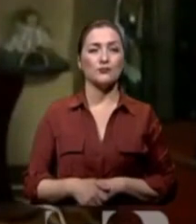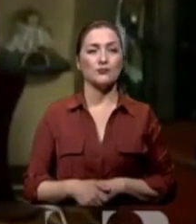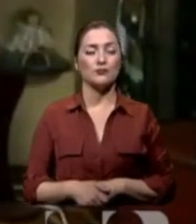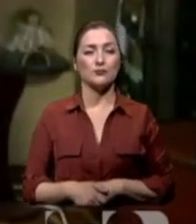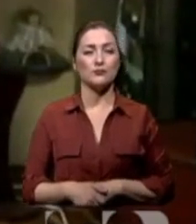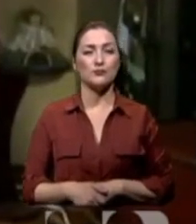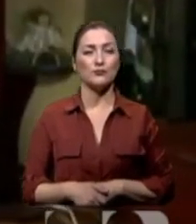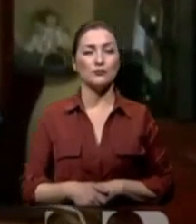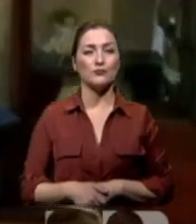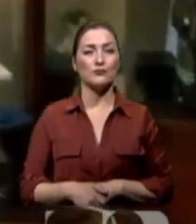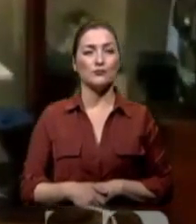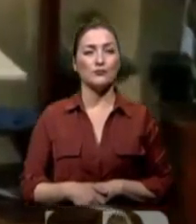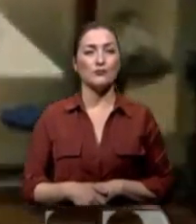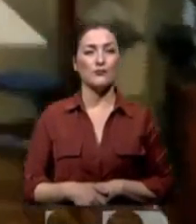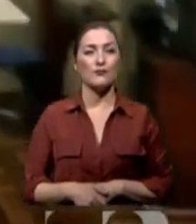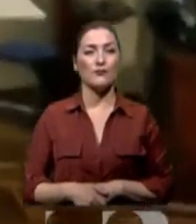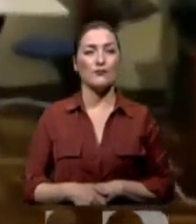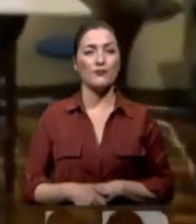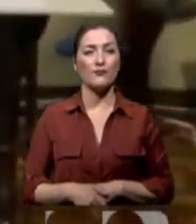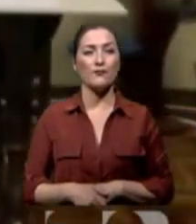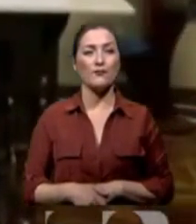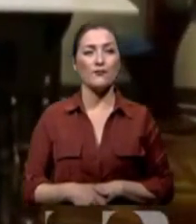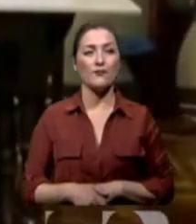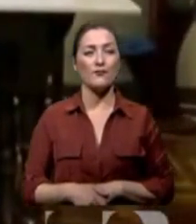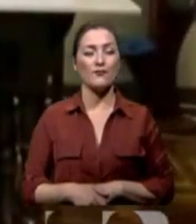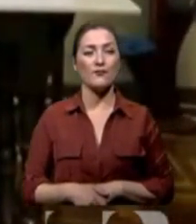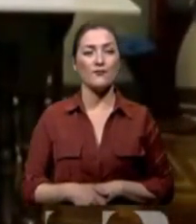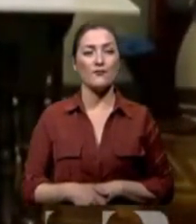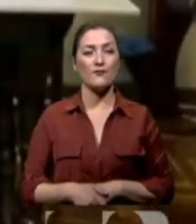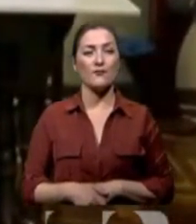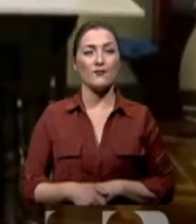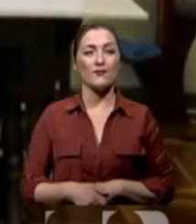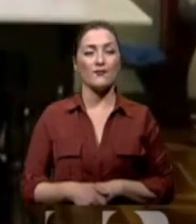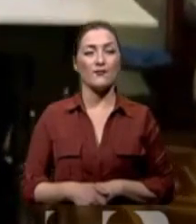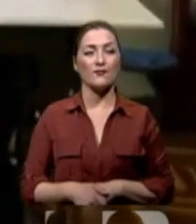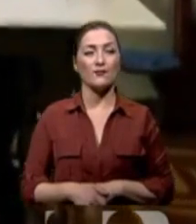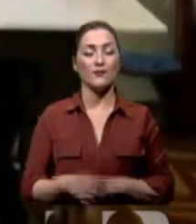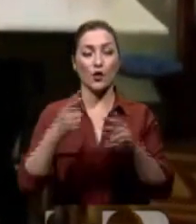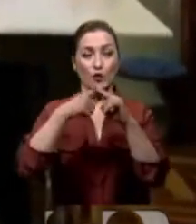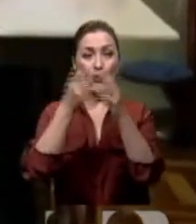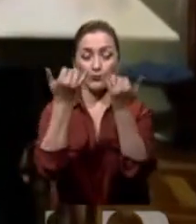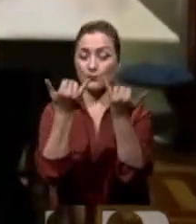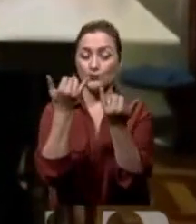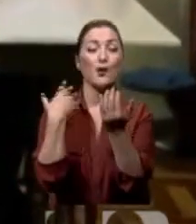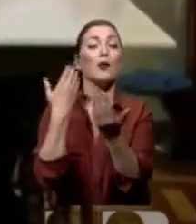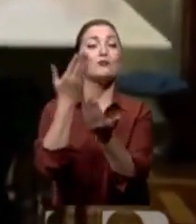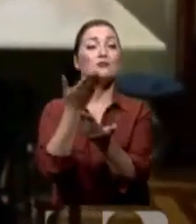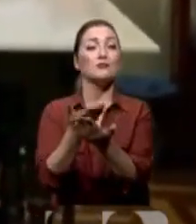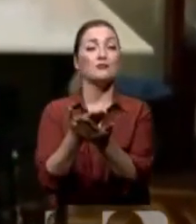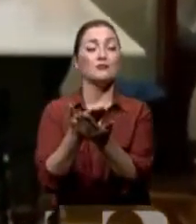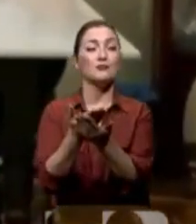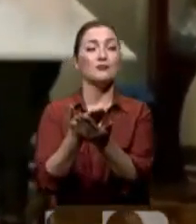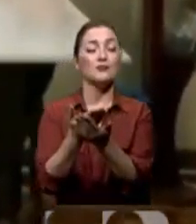Atavío, Atavío, Atavío, Atavío, Atavío. Iniciamos presentándoles a nuestra